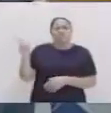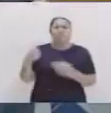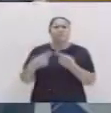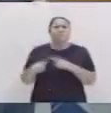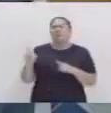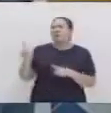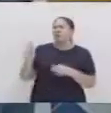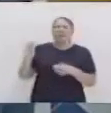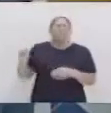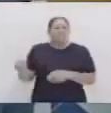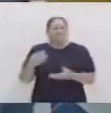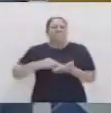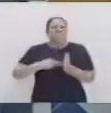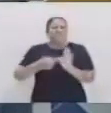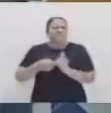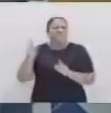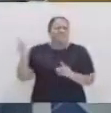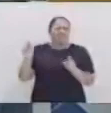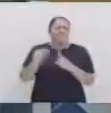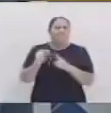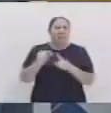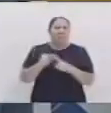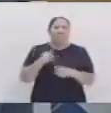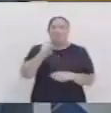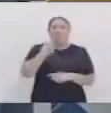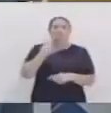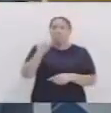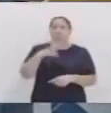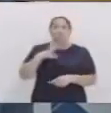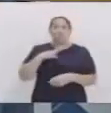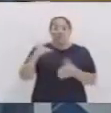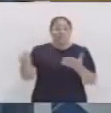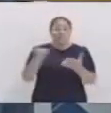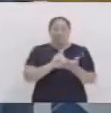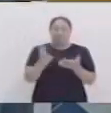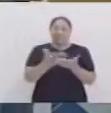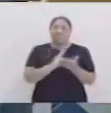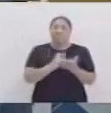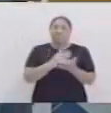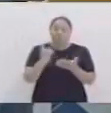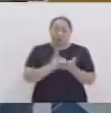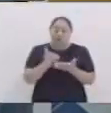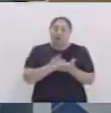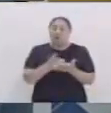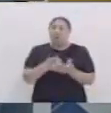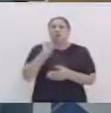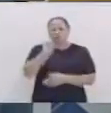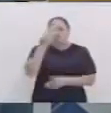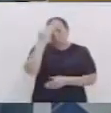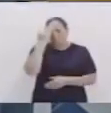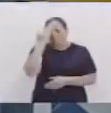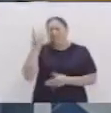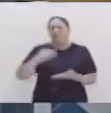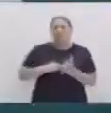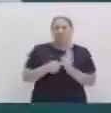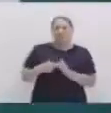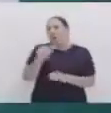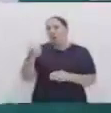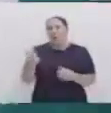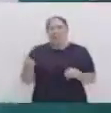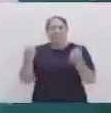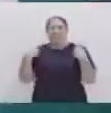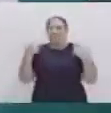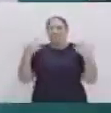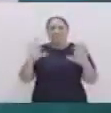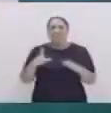qué significan esas palabras. En este momento no tienes diccionario y puede ser que de algunas conozcas su significado y de otras no. Por ejemplo,